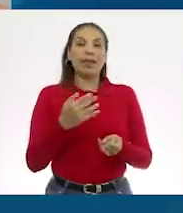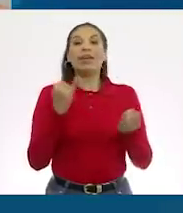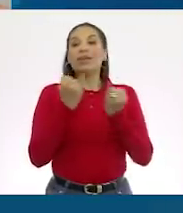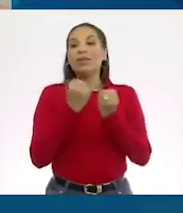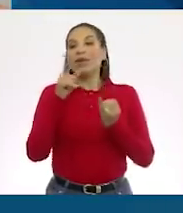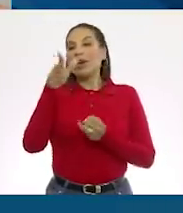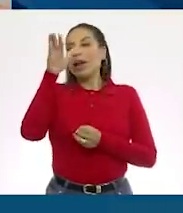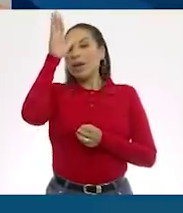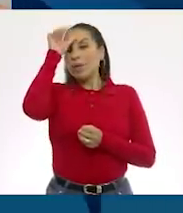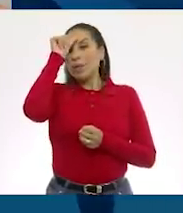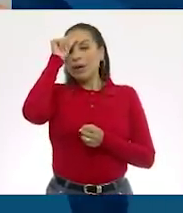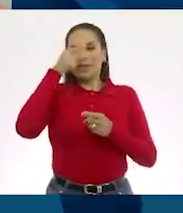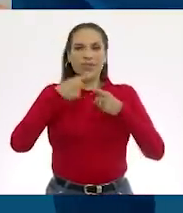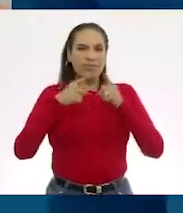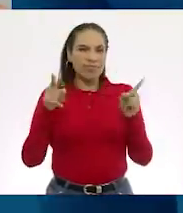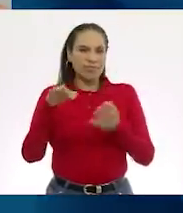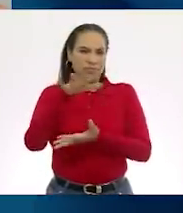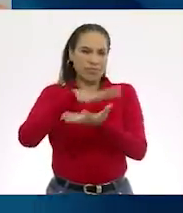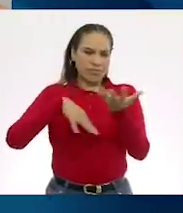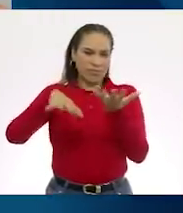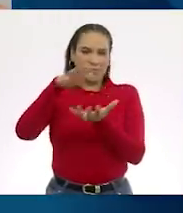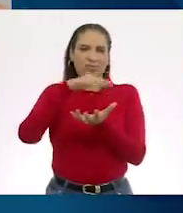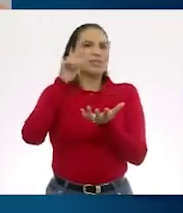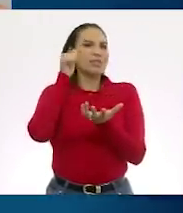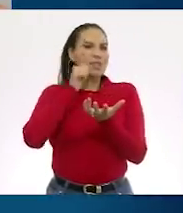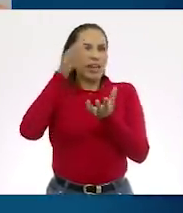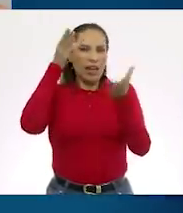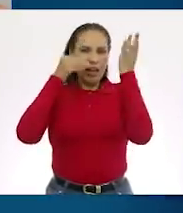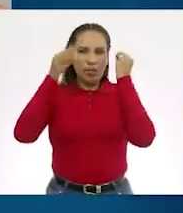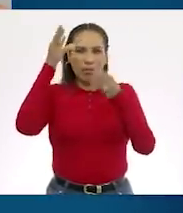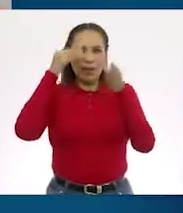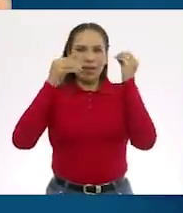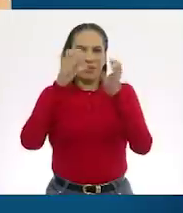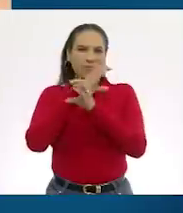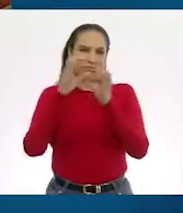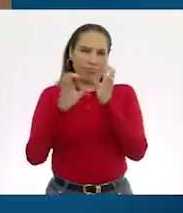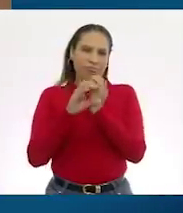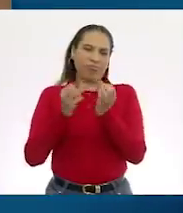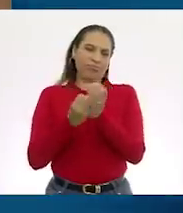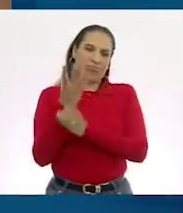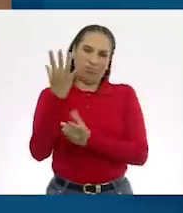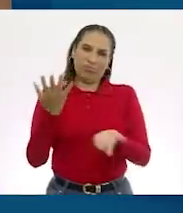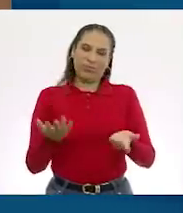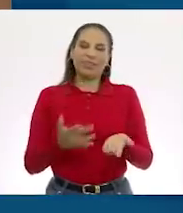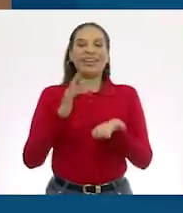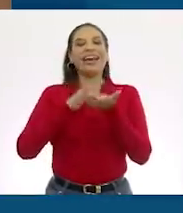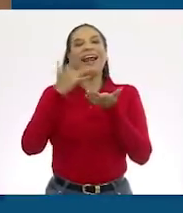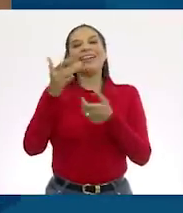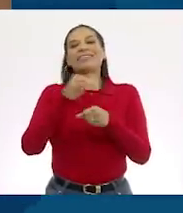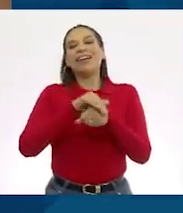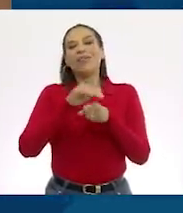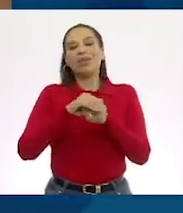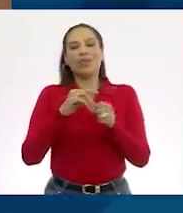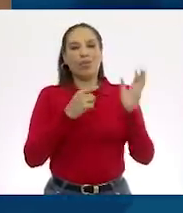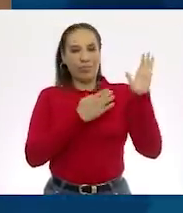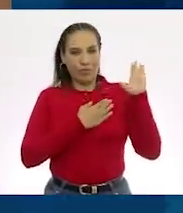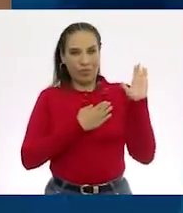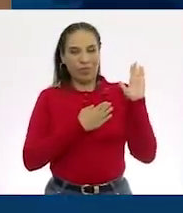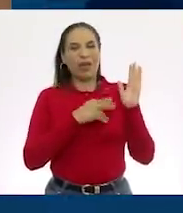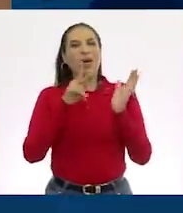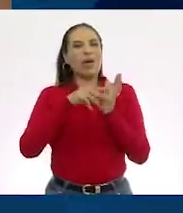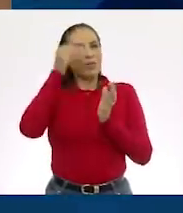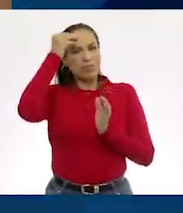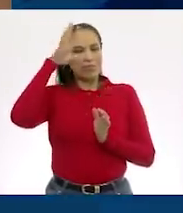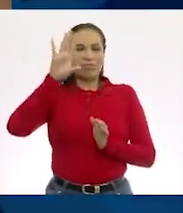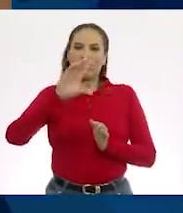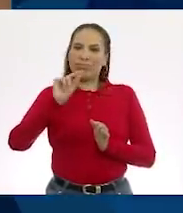Además, acuérdate que de las diferencias de los demás, siempre aprendemos algo nuevo. Gracias, amigos. Les prometo que no lo voy a